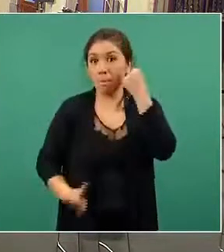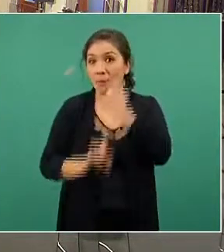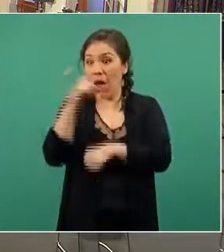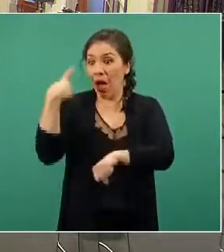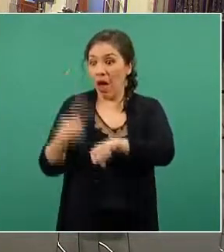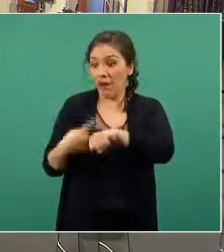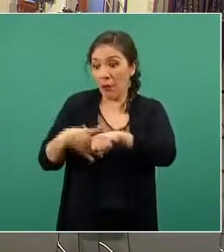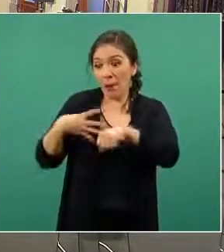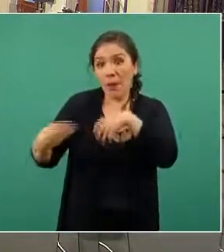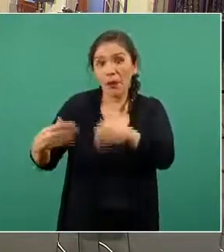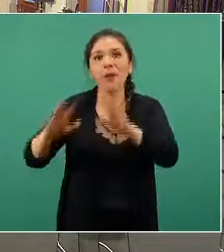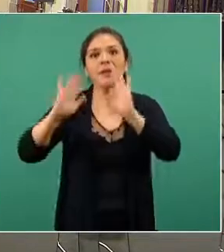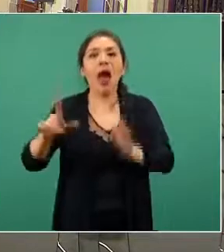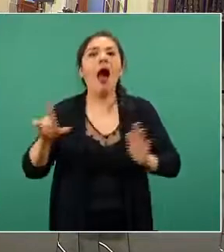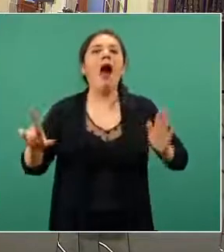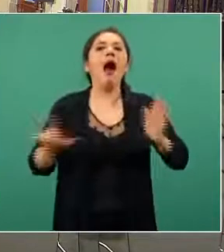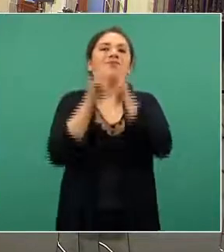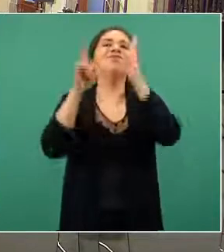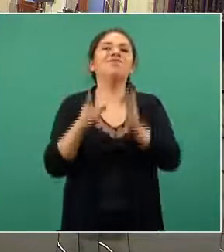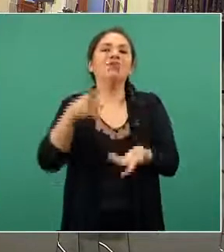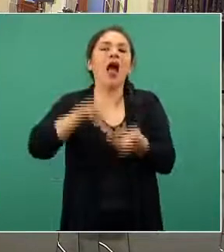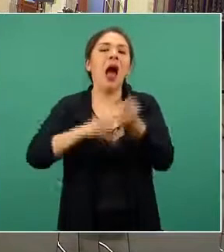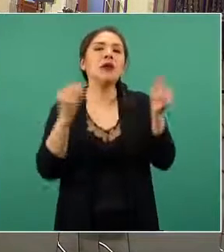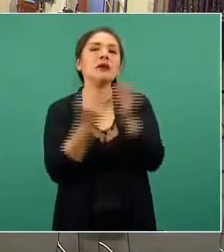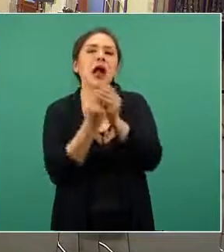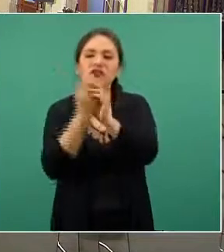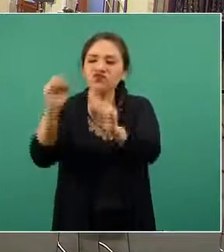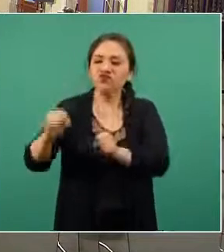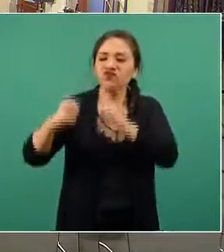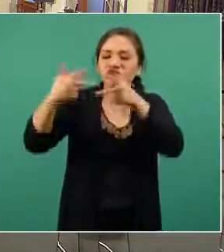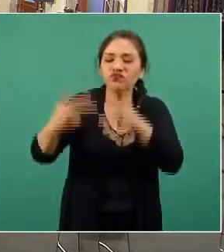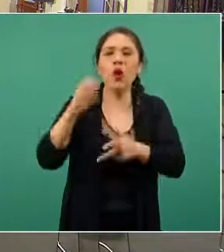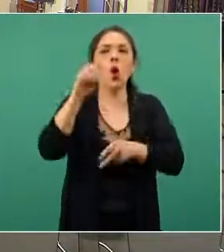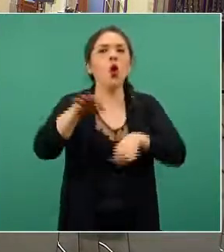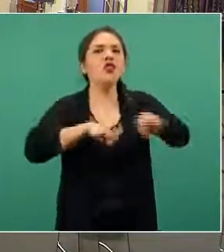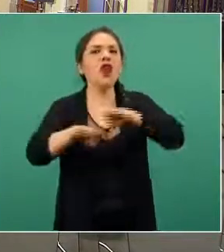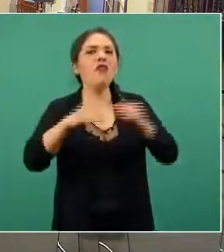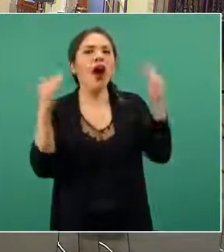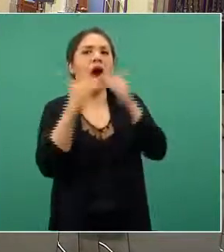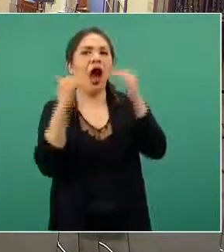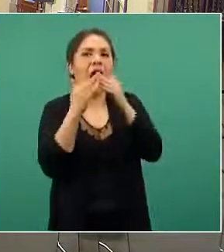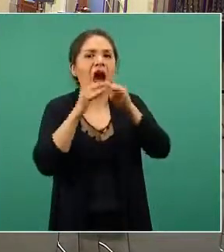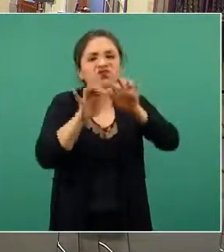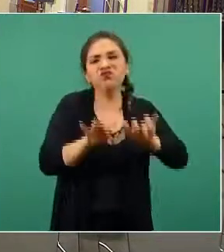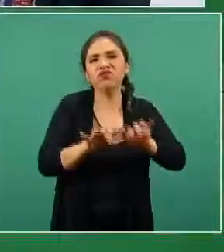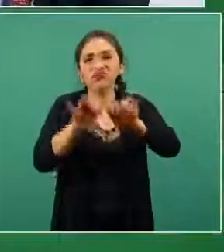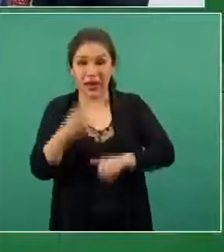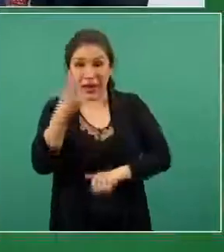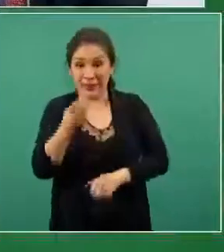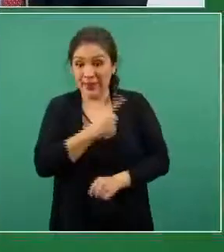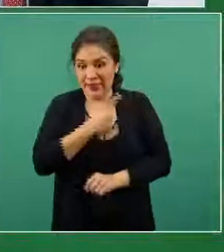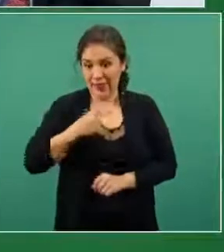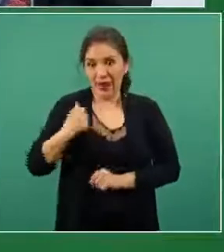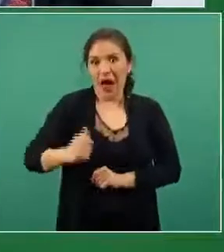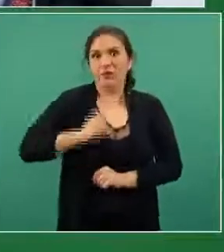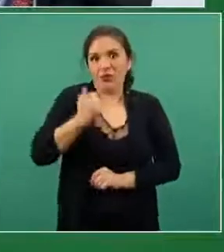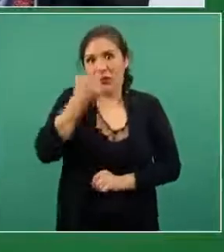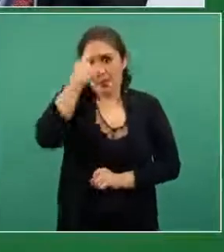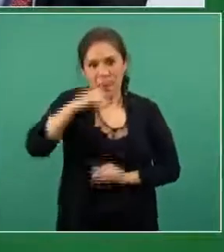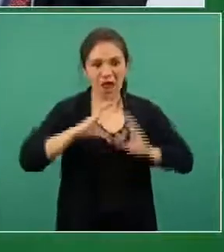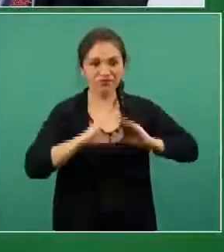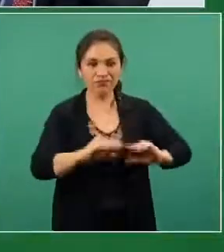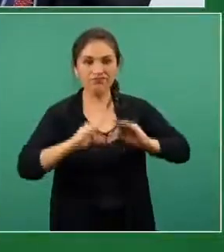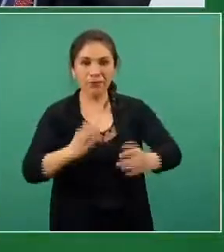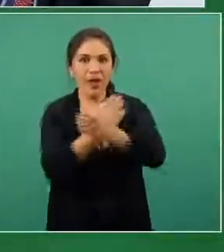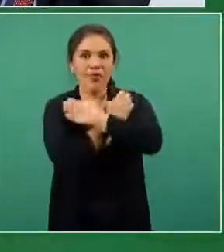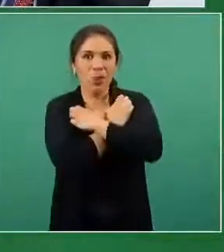lo que nos dejó es mucho las clases en línea, incluso el trabajo desde casa, y obviamente hay que aprovecharlo para la parte educativa.